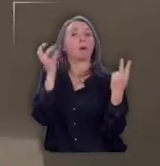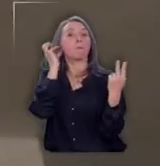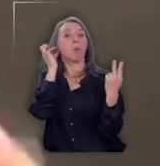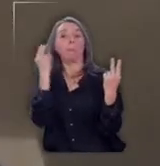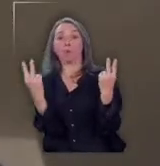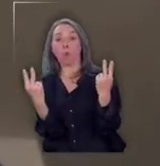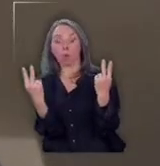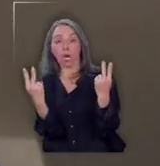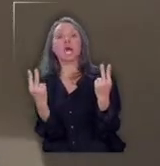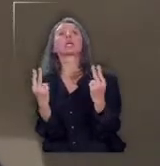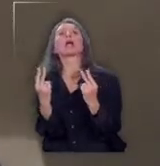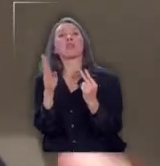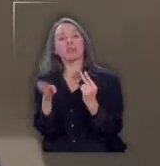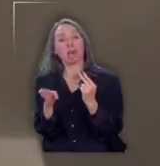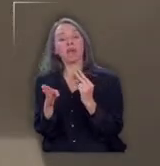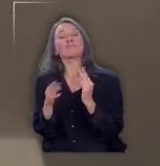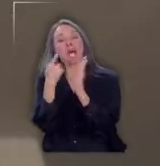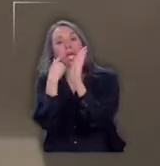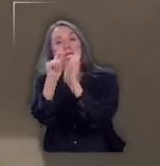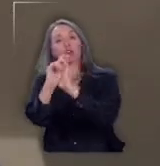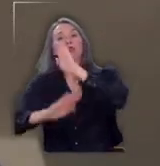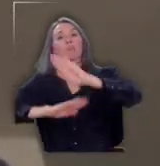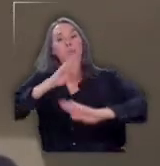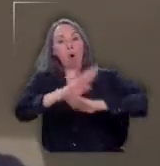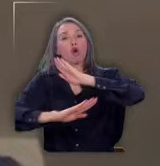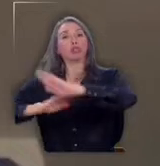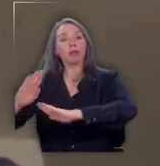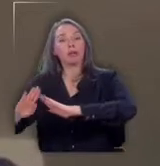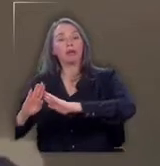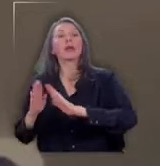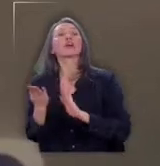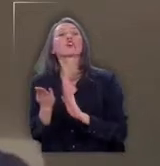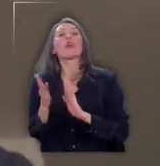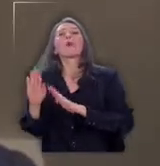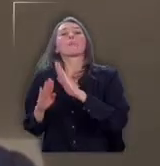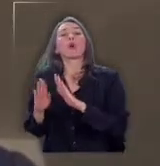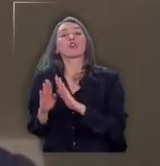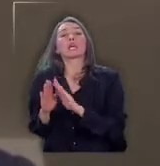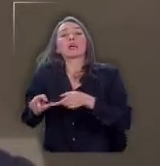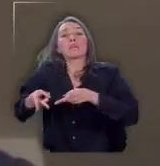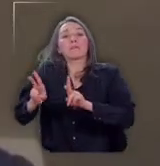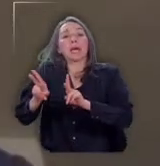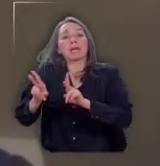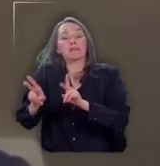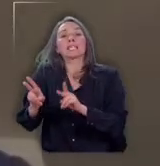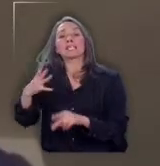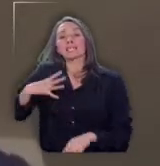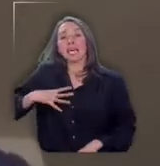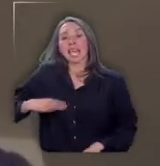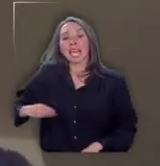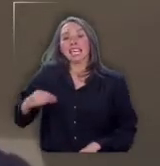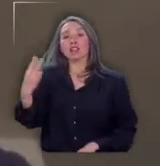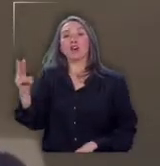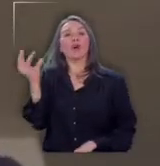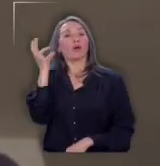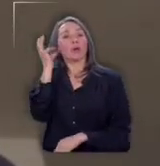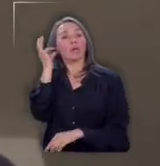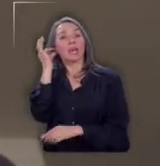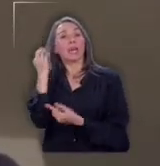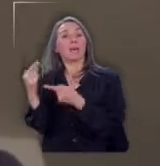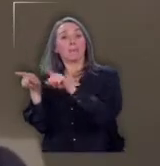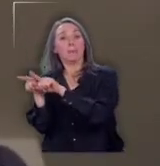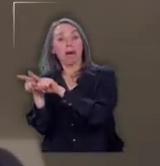reconocimiento y protección y esa protección en este caso se da a través de la inscripción de el hijo de esta pareja con sus